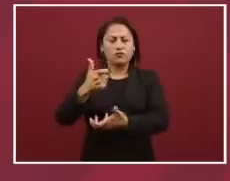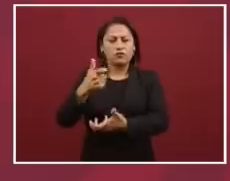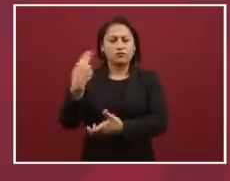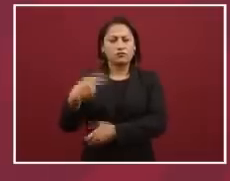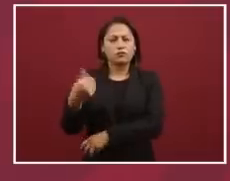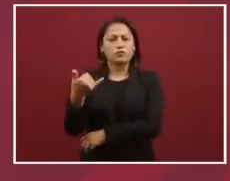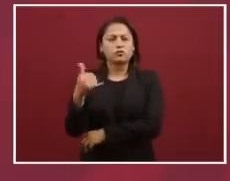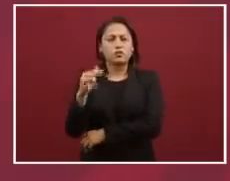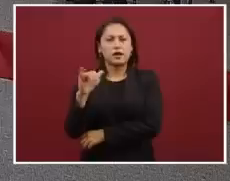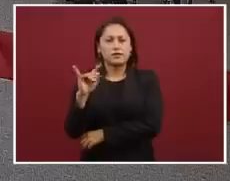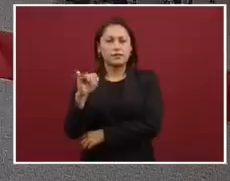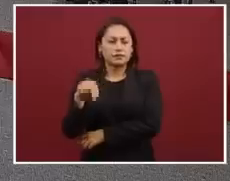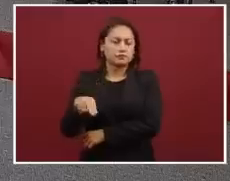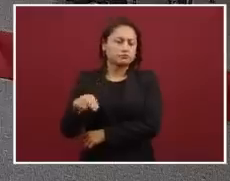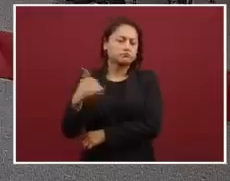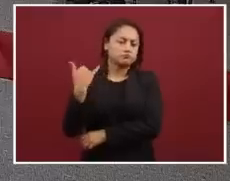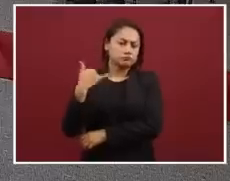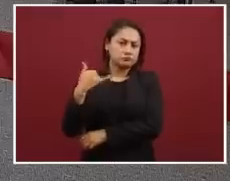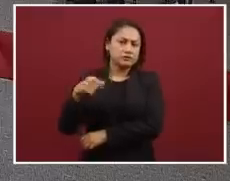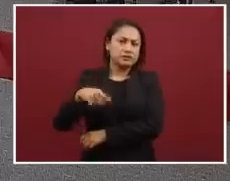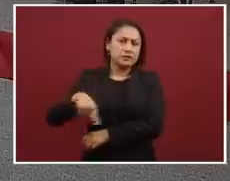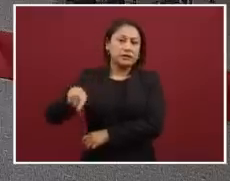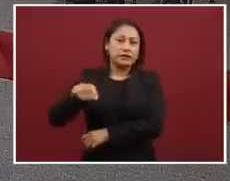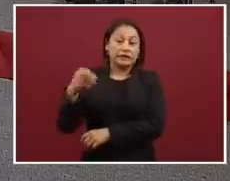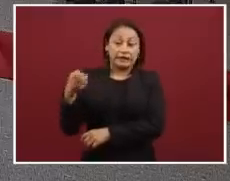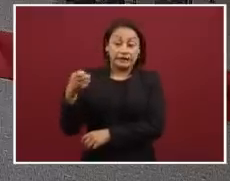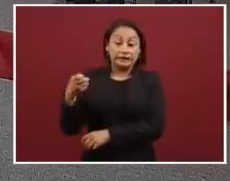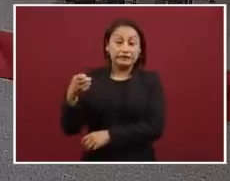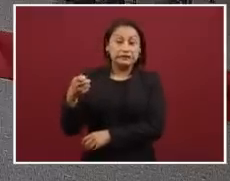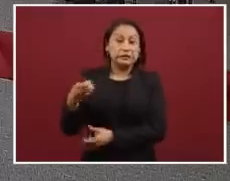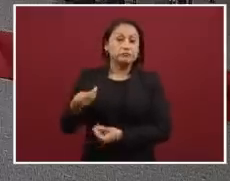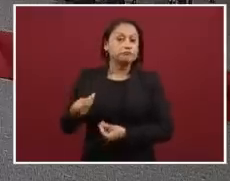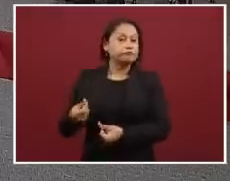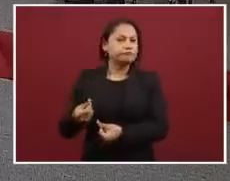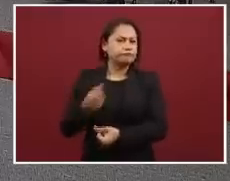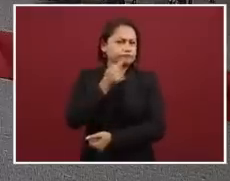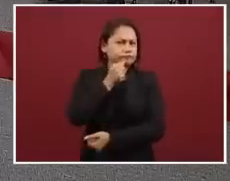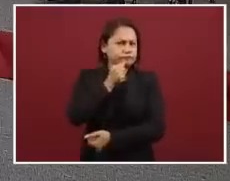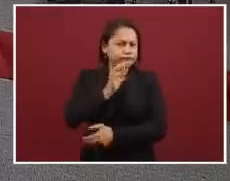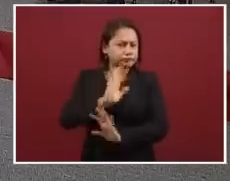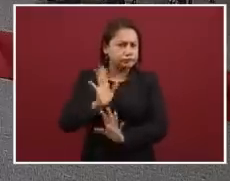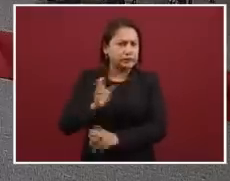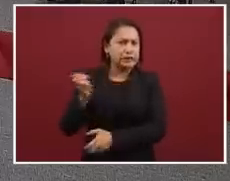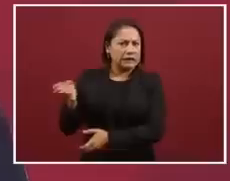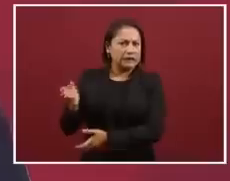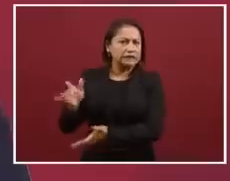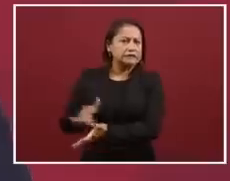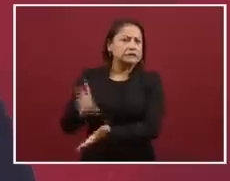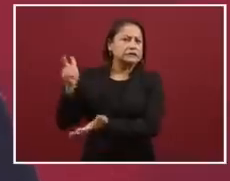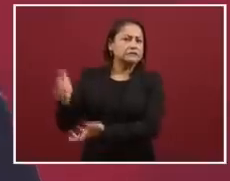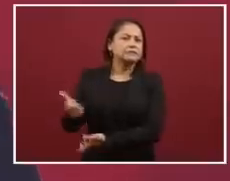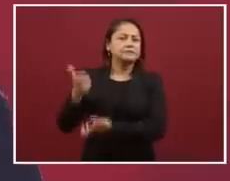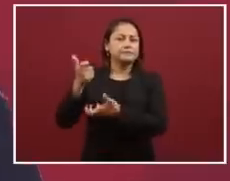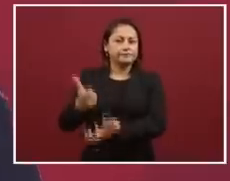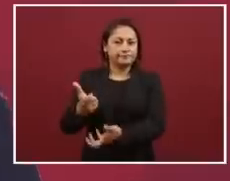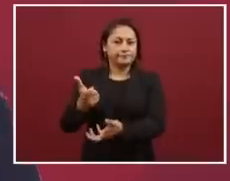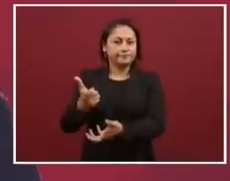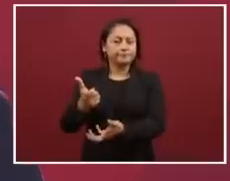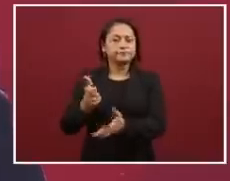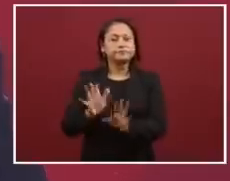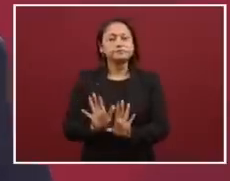ahí vamos a echar mano de ese fondo porque para eso es. ¿Dónde podríamos tener algún impacto no